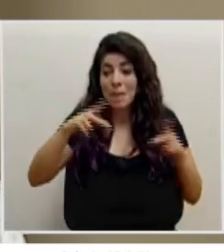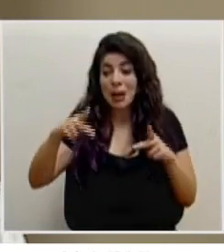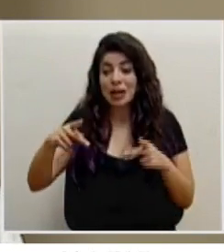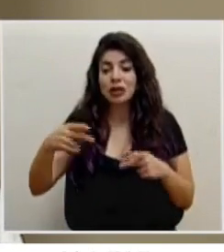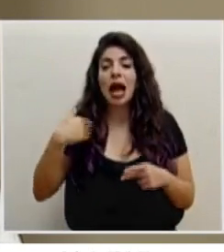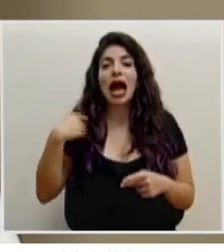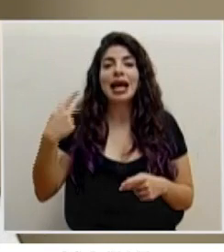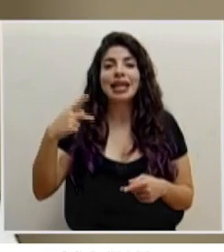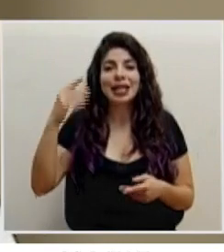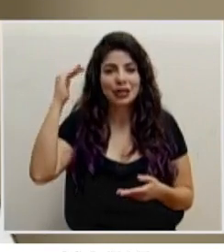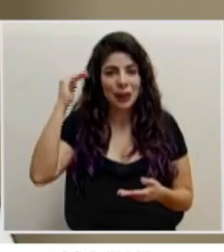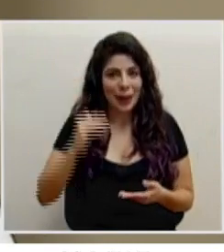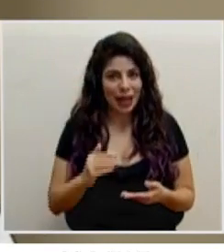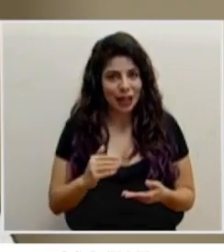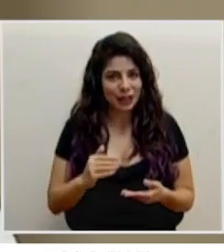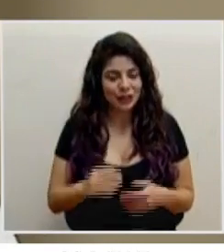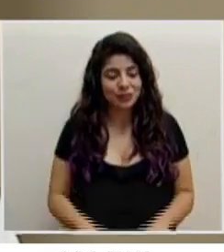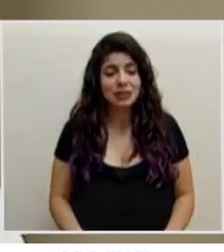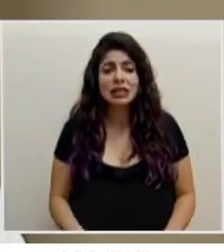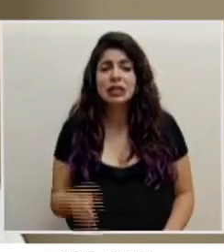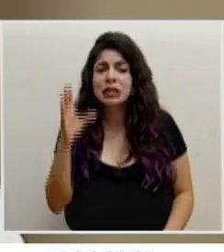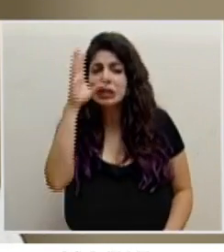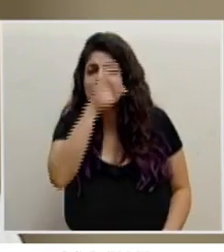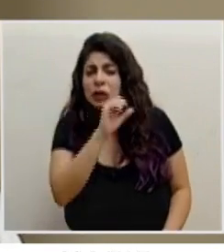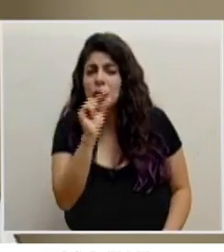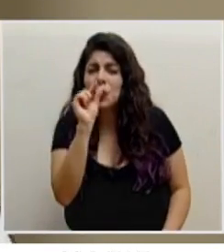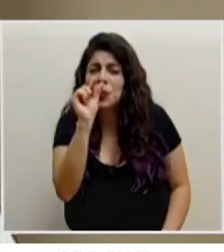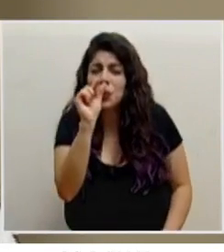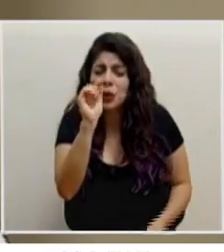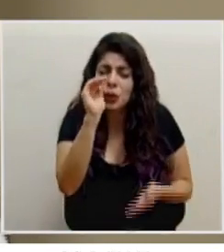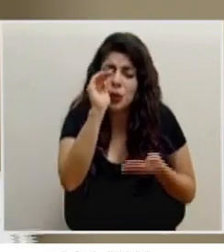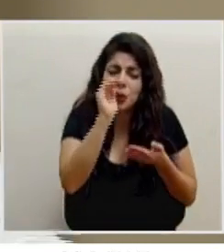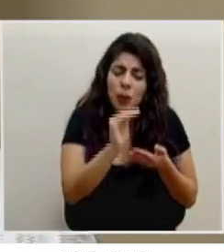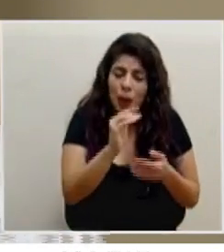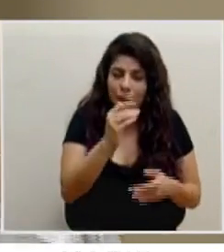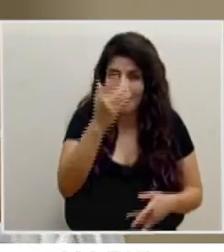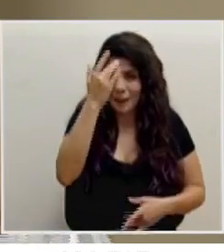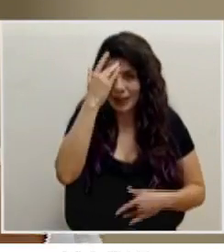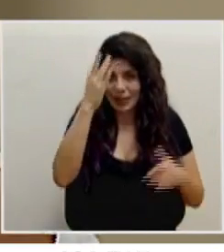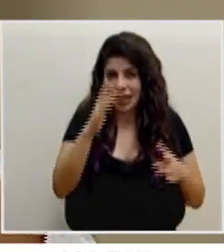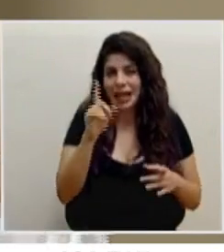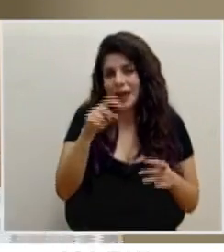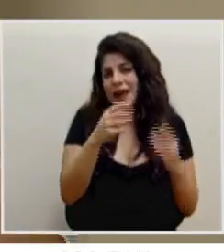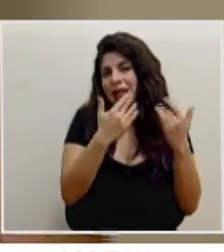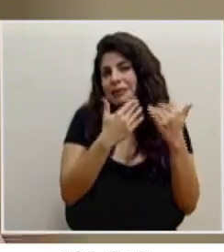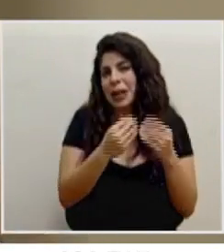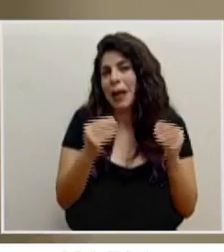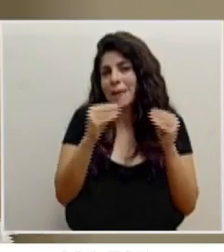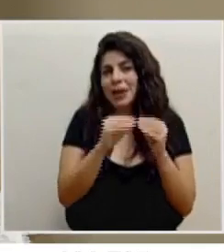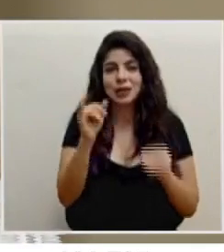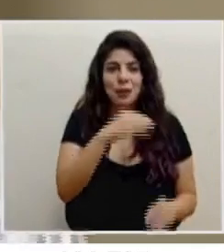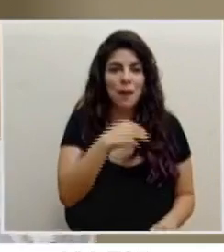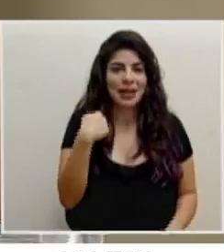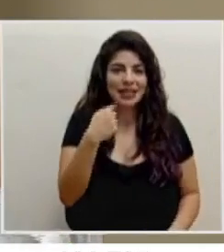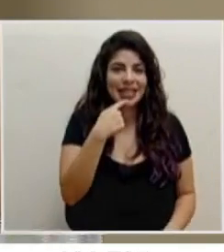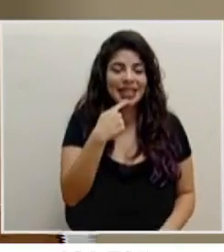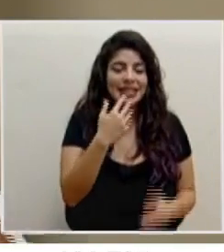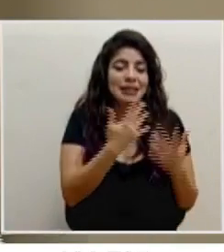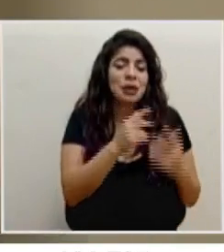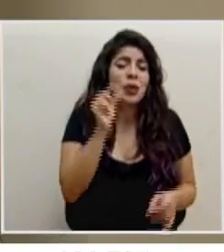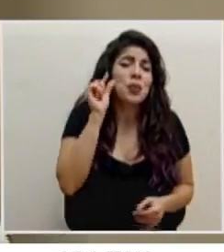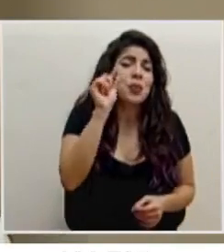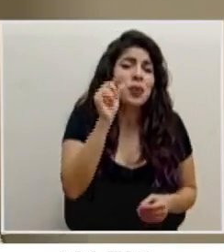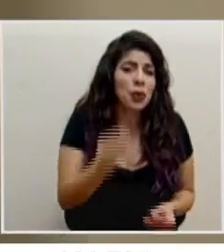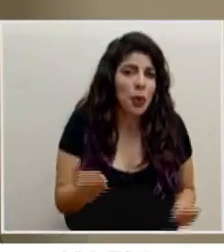menos expuesto. Hemos notado una leve disminución en la cantidad de pacientes, hay que esperar un poco más, para ver, como dice el señor ministro, hay que esperar un poquito